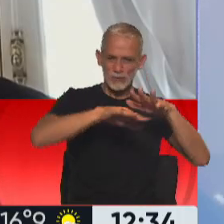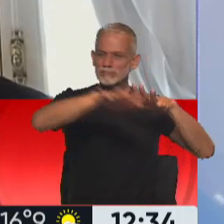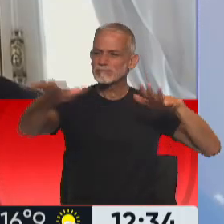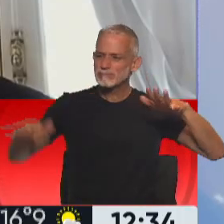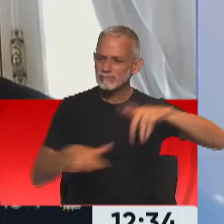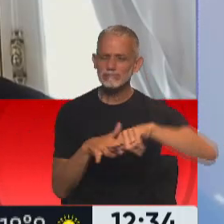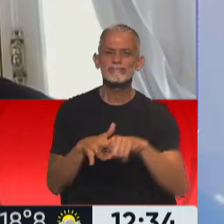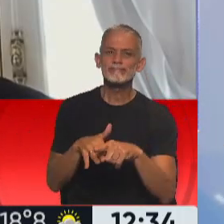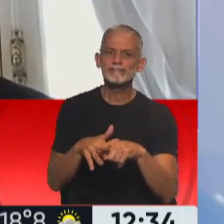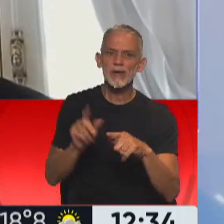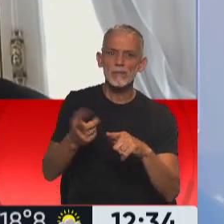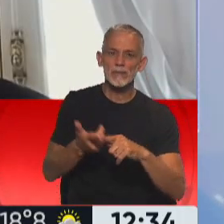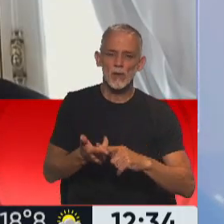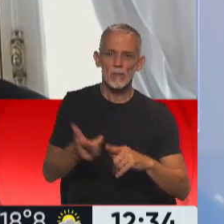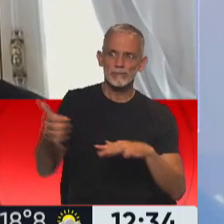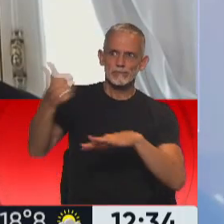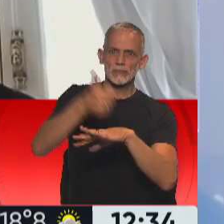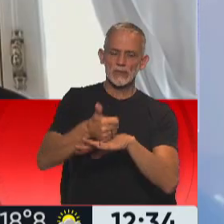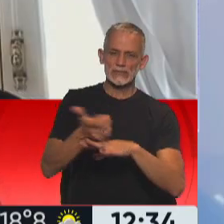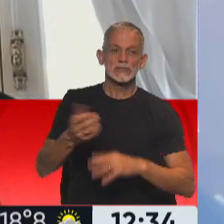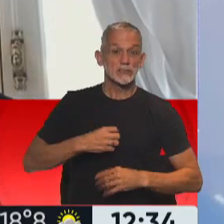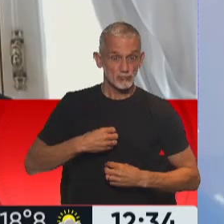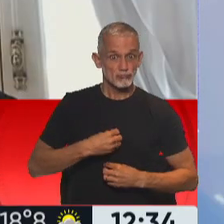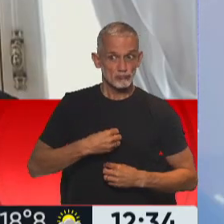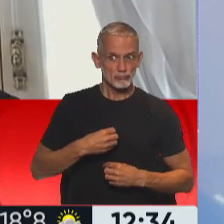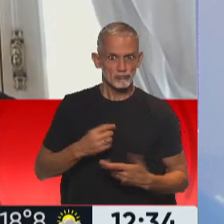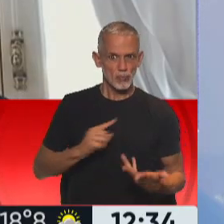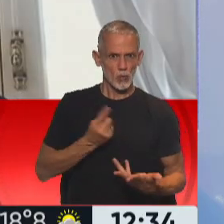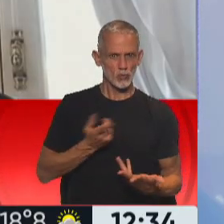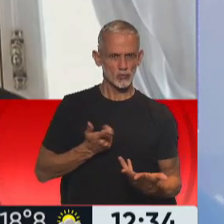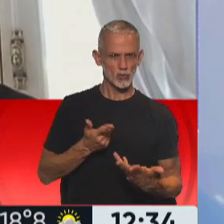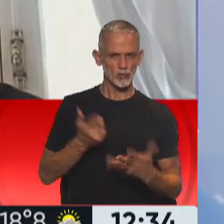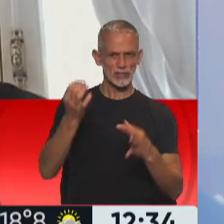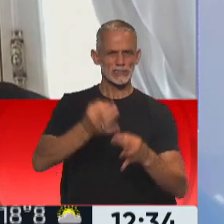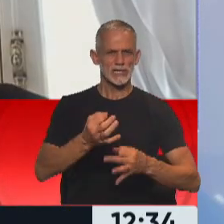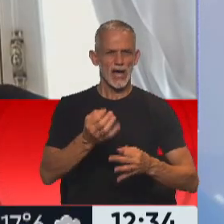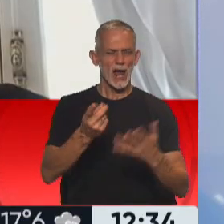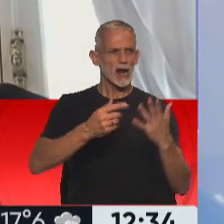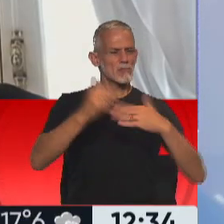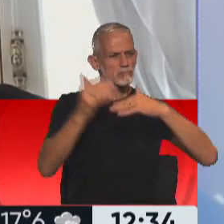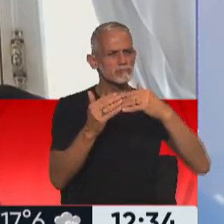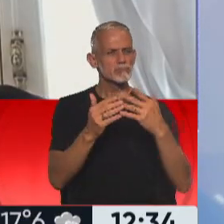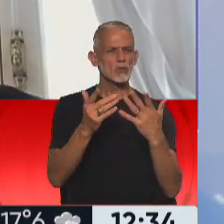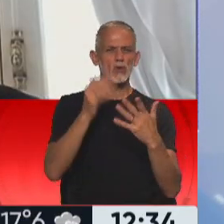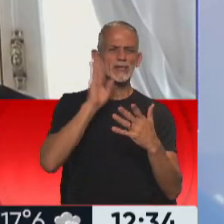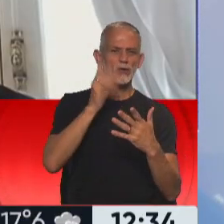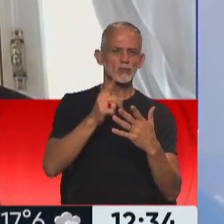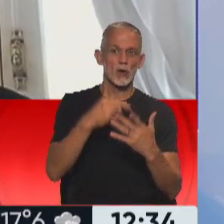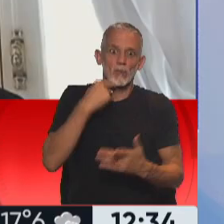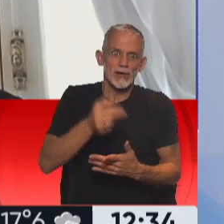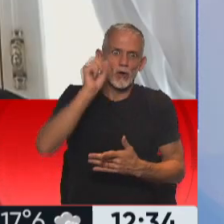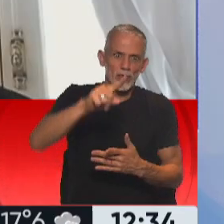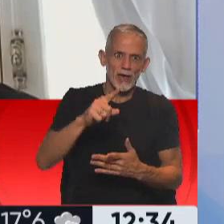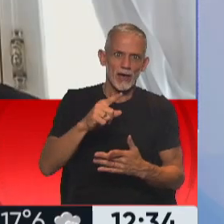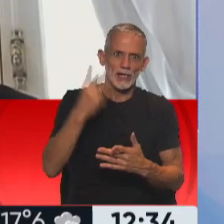él habla de que se siente muy orgulloso de llegar a ese país que ha sido construido por inmigrantes, como hijo de inmigrantes.